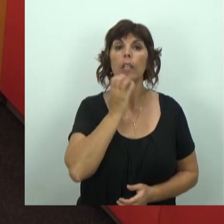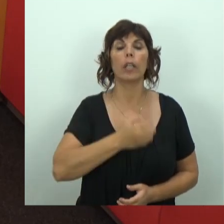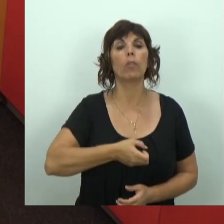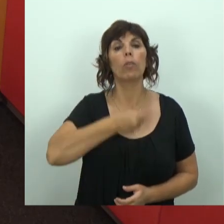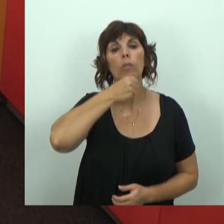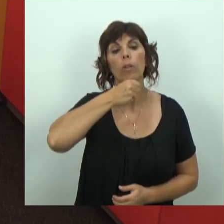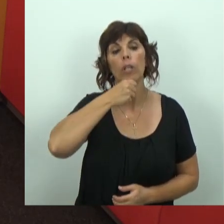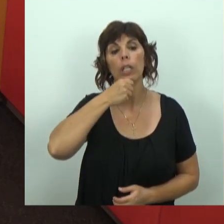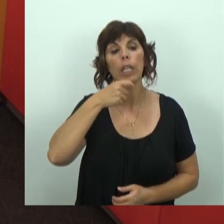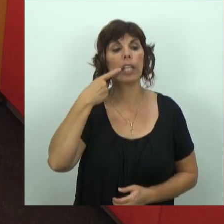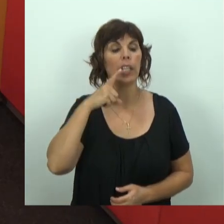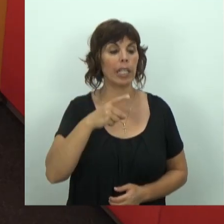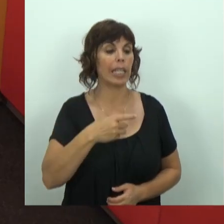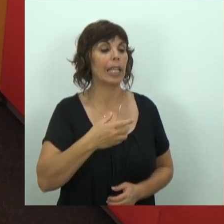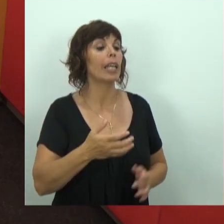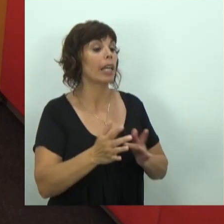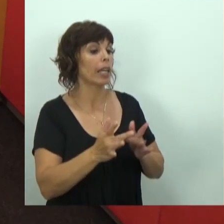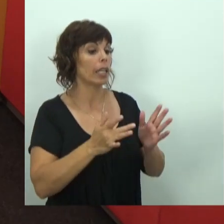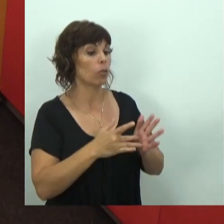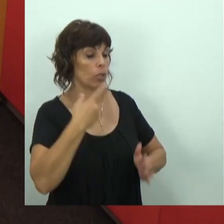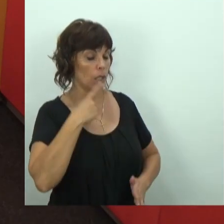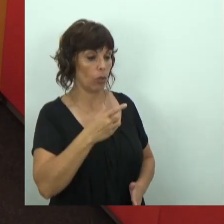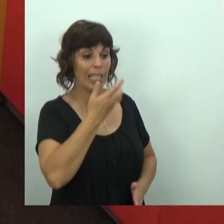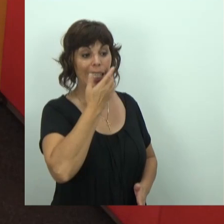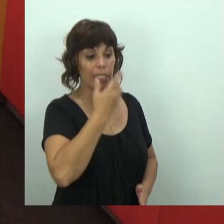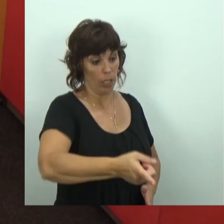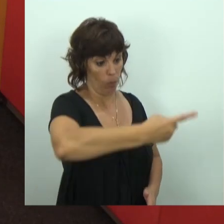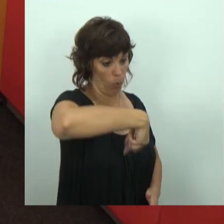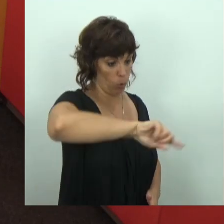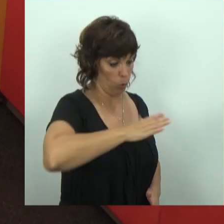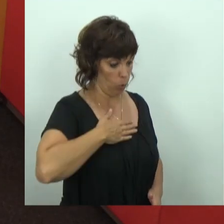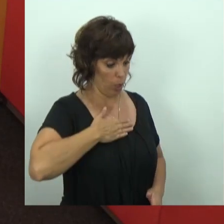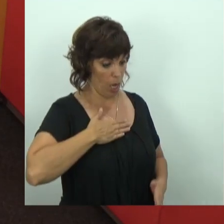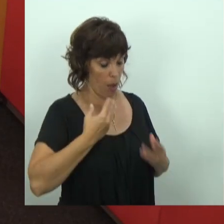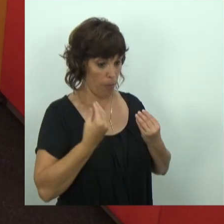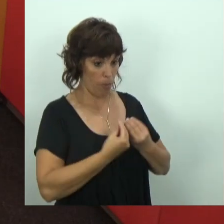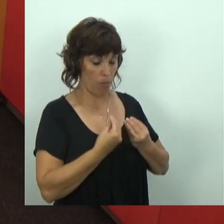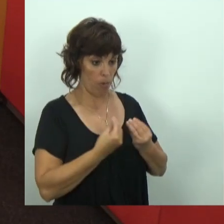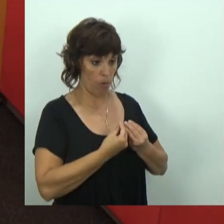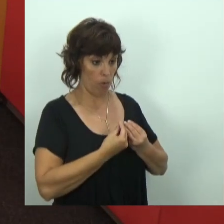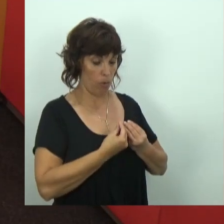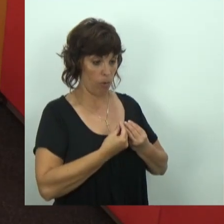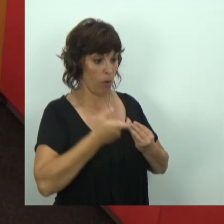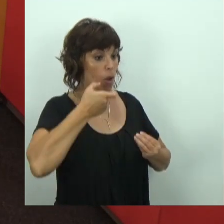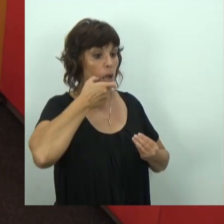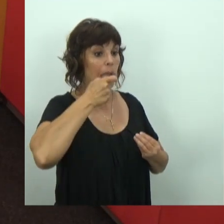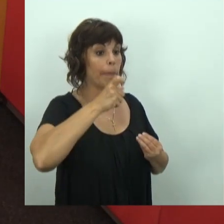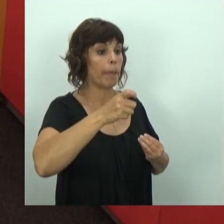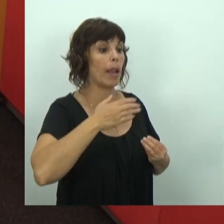permanecéis en mí y en mis palabras. ¿Has oído? Primero en el